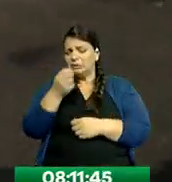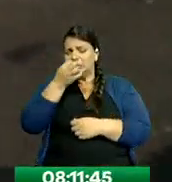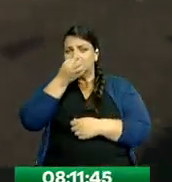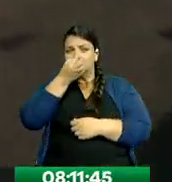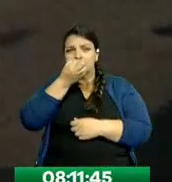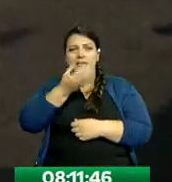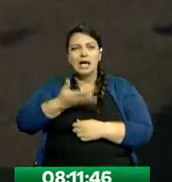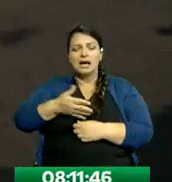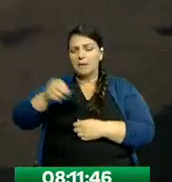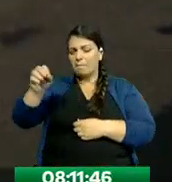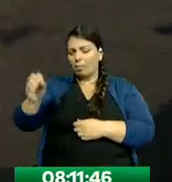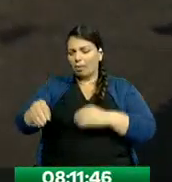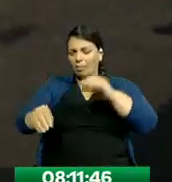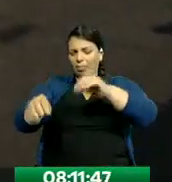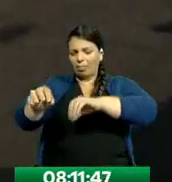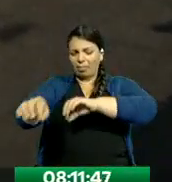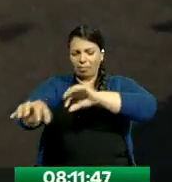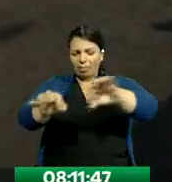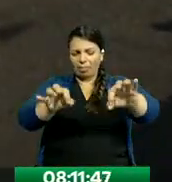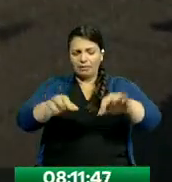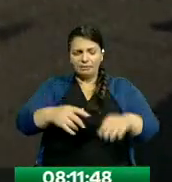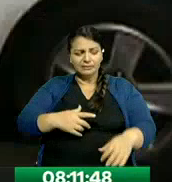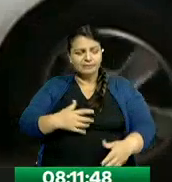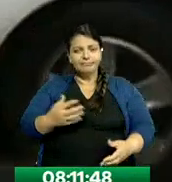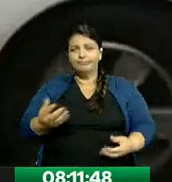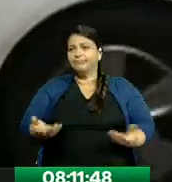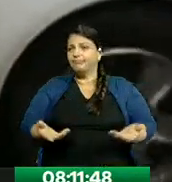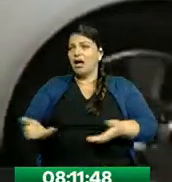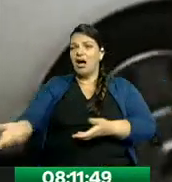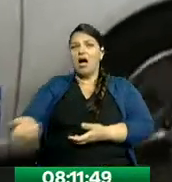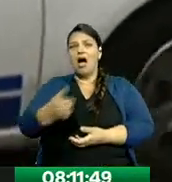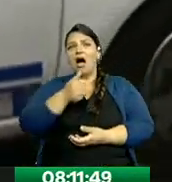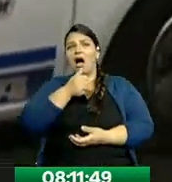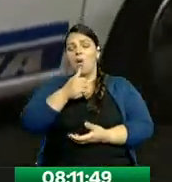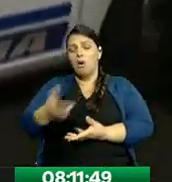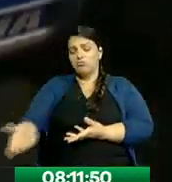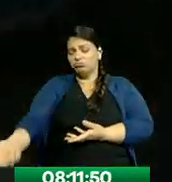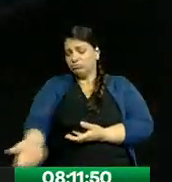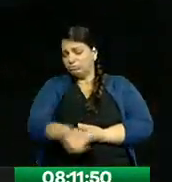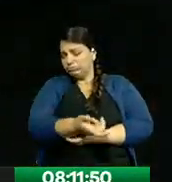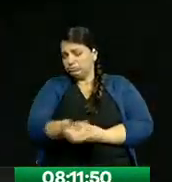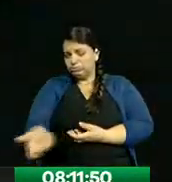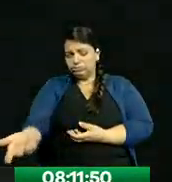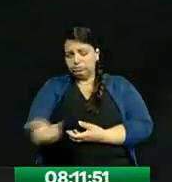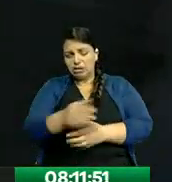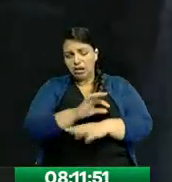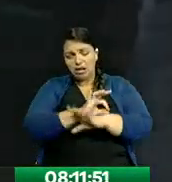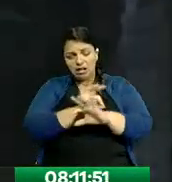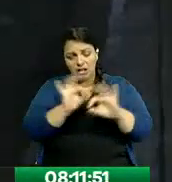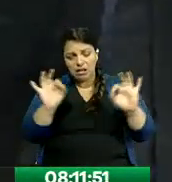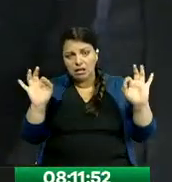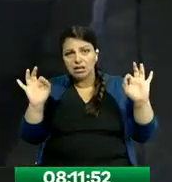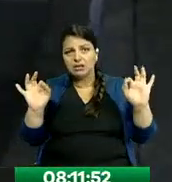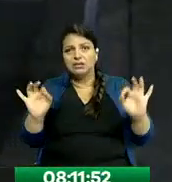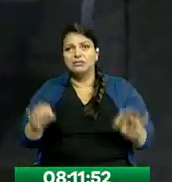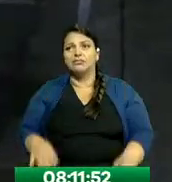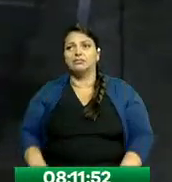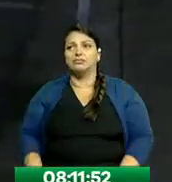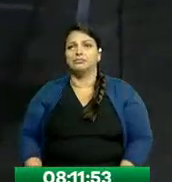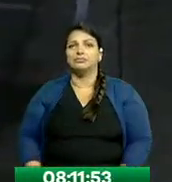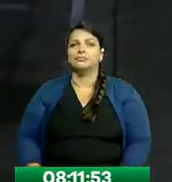una nueva muerte violenta que ocurrió al pie de la casa de la víctima, se presume que ya habían estudiado la hora de llegada del